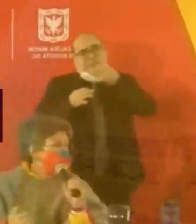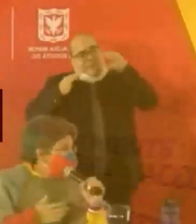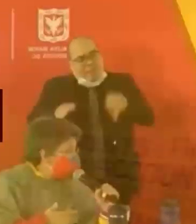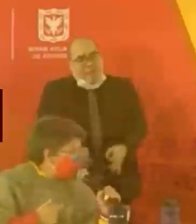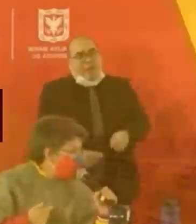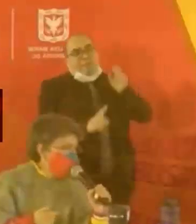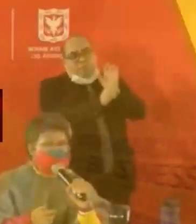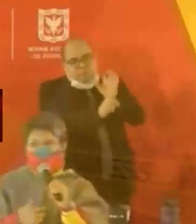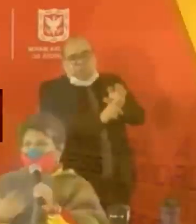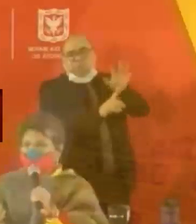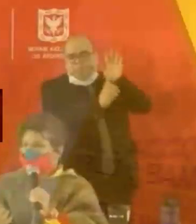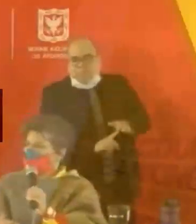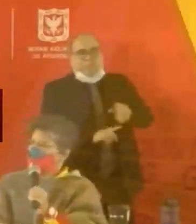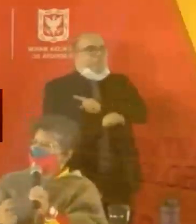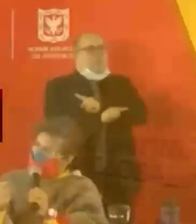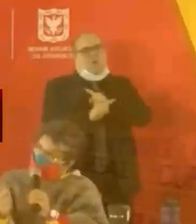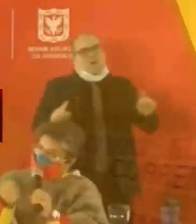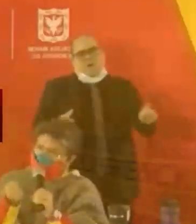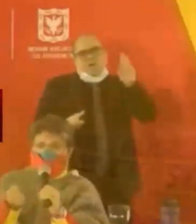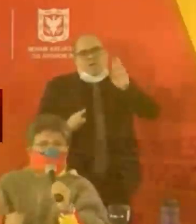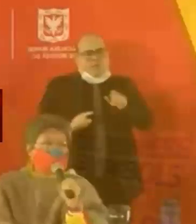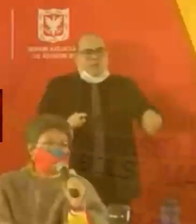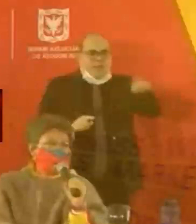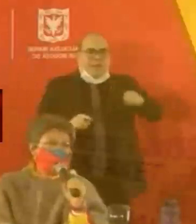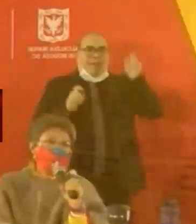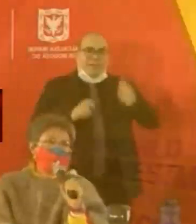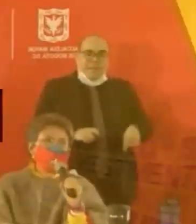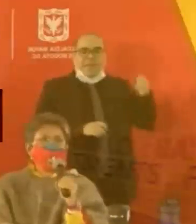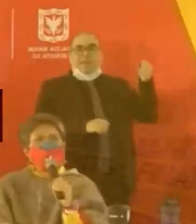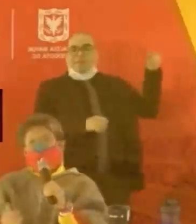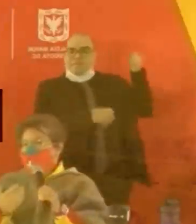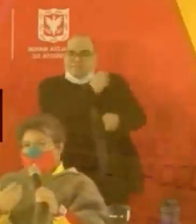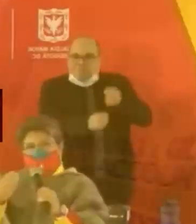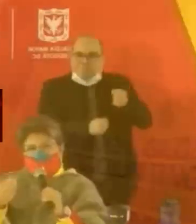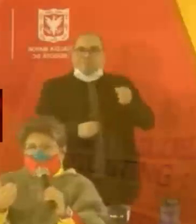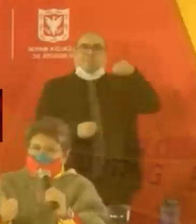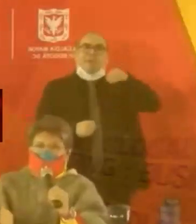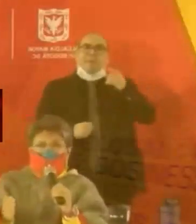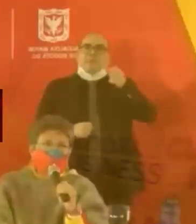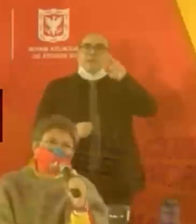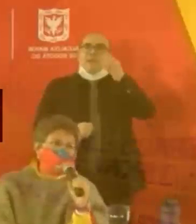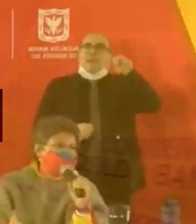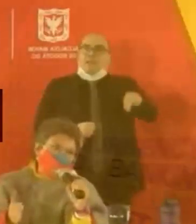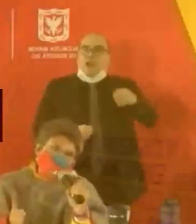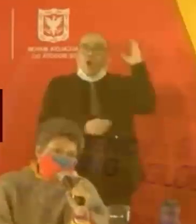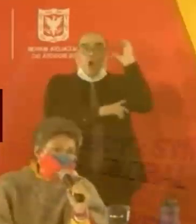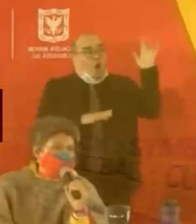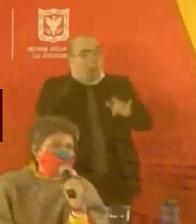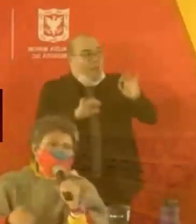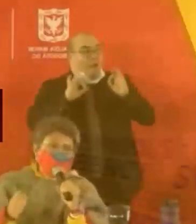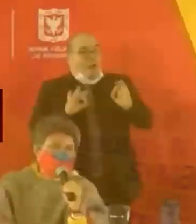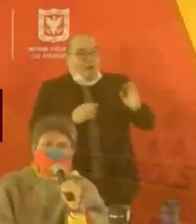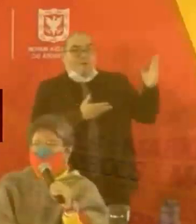venezolanos que podría pedir una reunión con la alcaldesa para poder conversar con ella pues antes de declararla no grata. Es solo una declaración y eso ya en el pasado